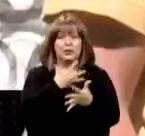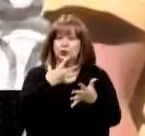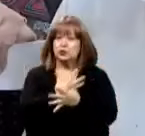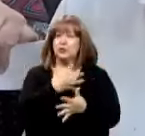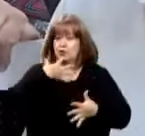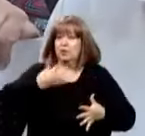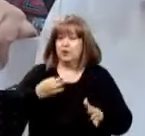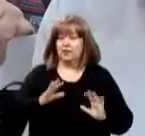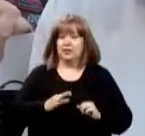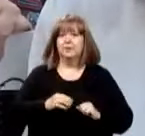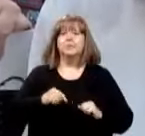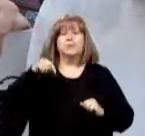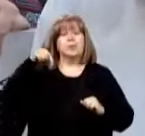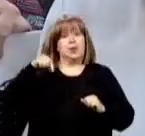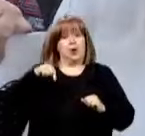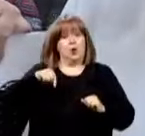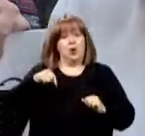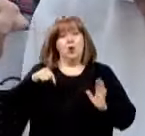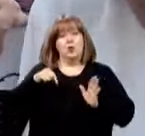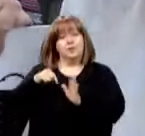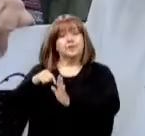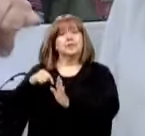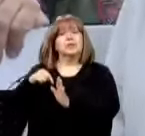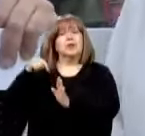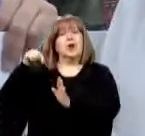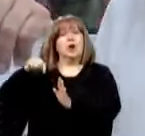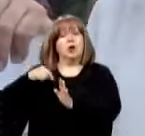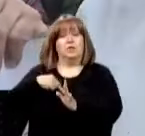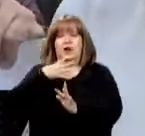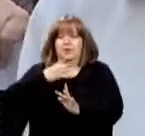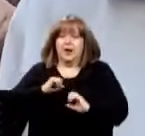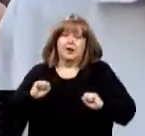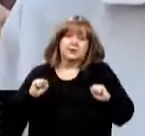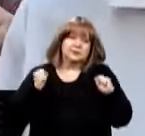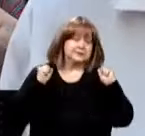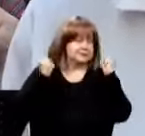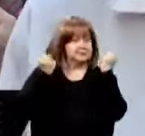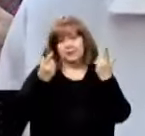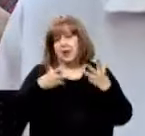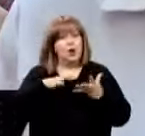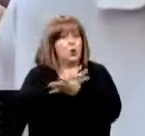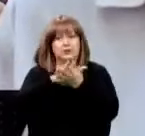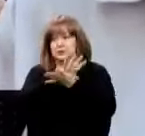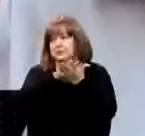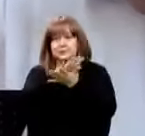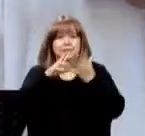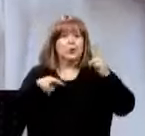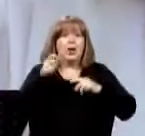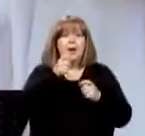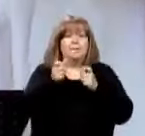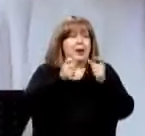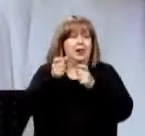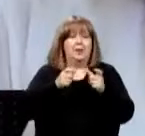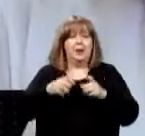la estamos padeciendo mal. Hoy, la verdad que ante una desesperación ya, por decirlo, porque ya no encontramos palabras. O sea,